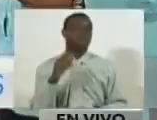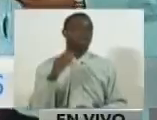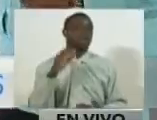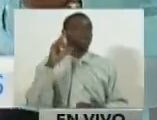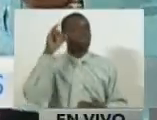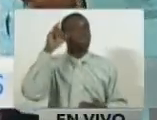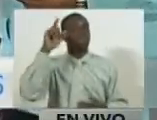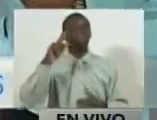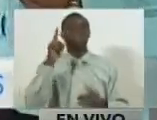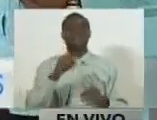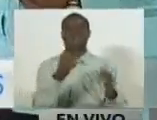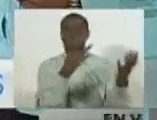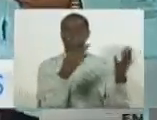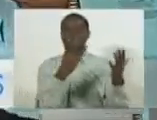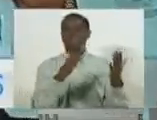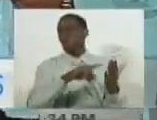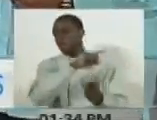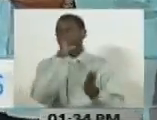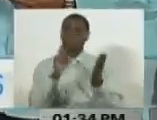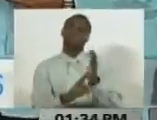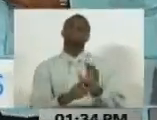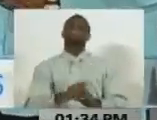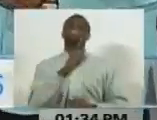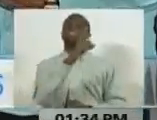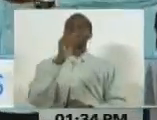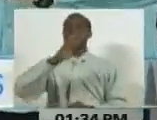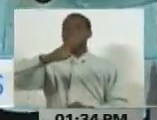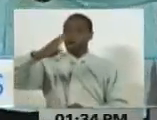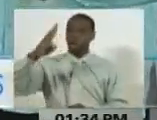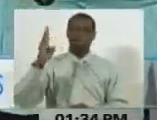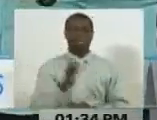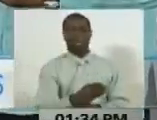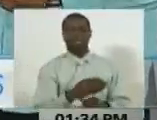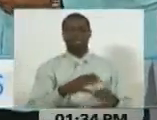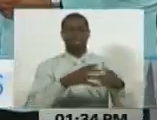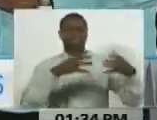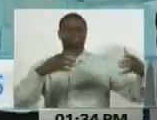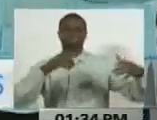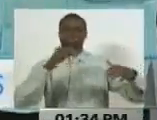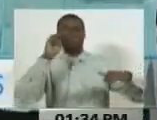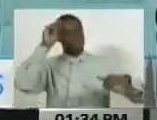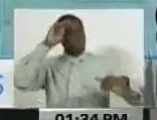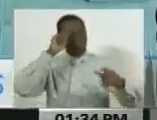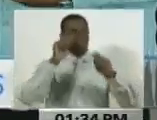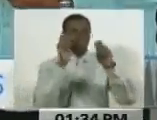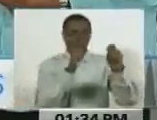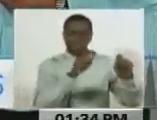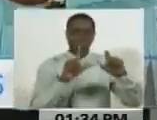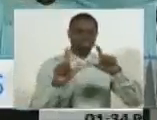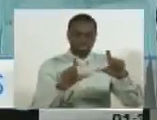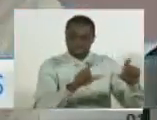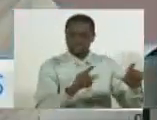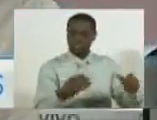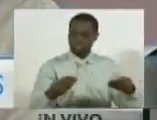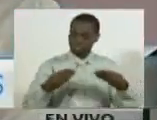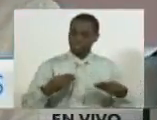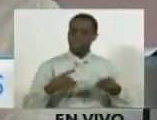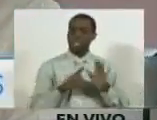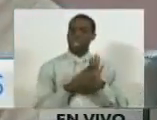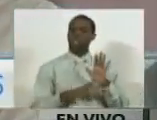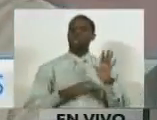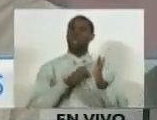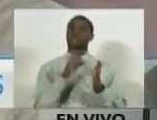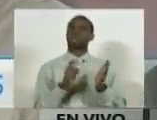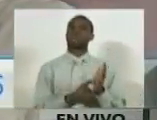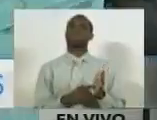al 100% del magisterio venezolano con su estabilidad, sus derechos completos y su